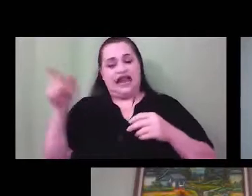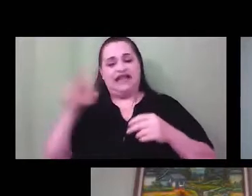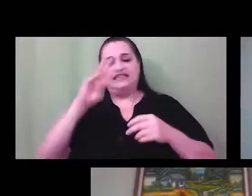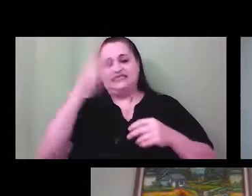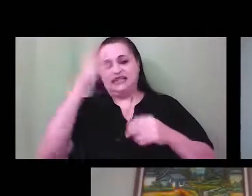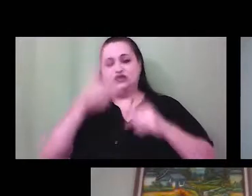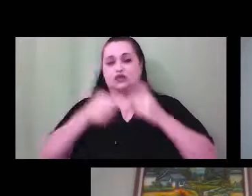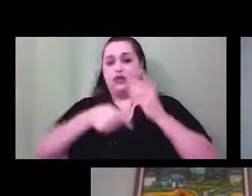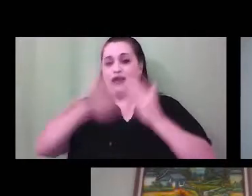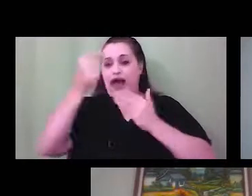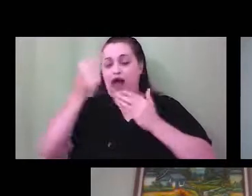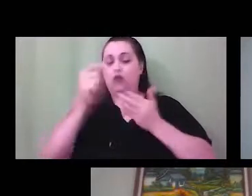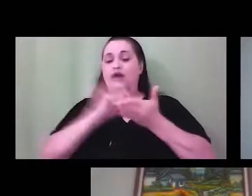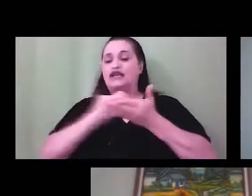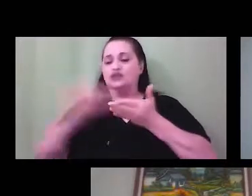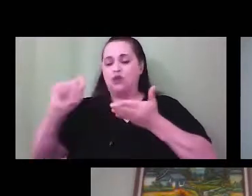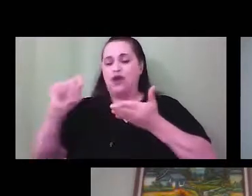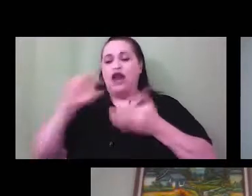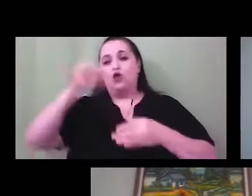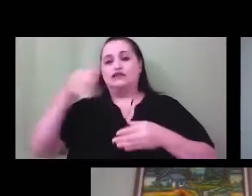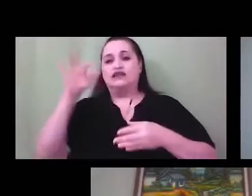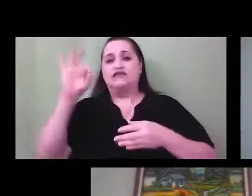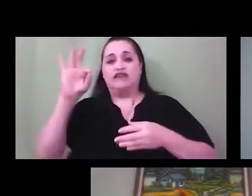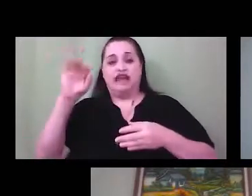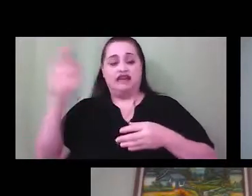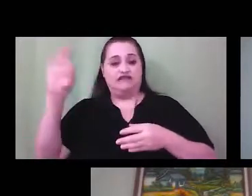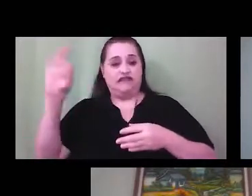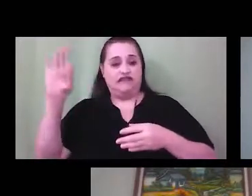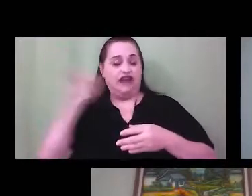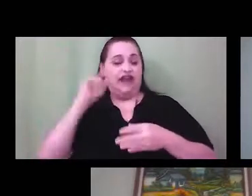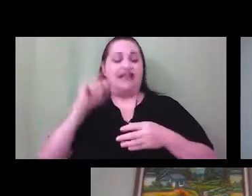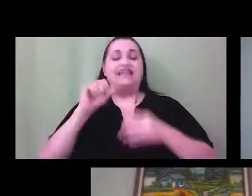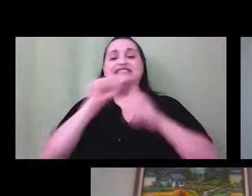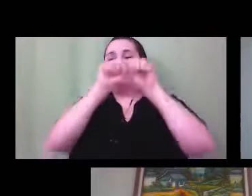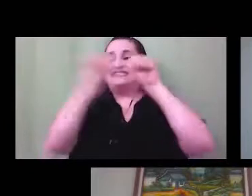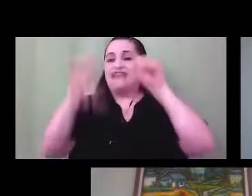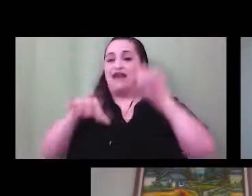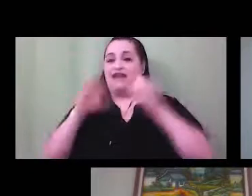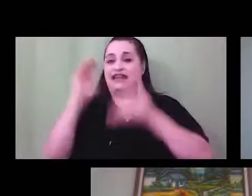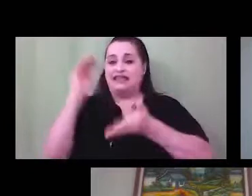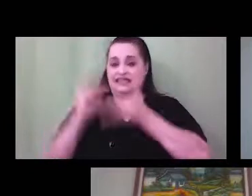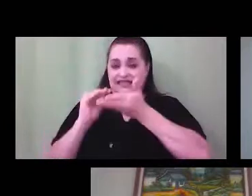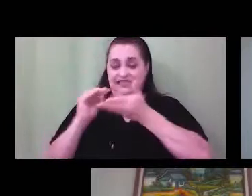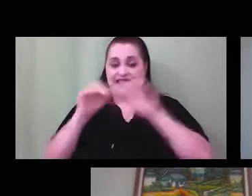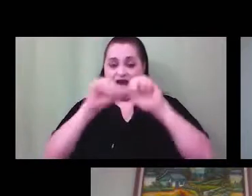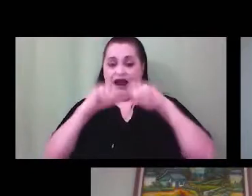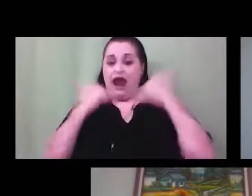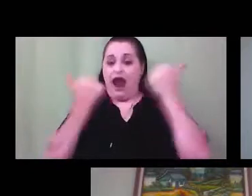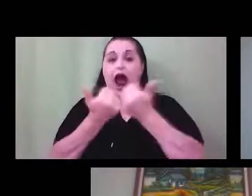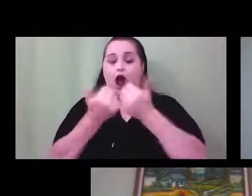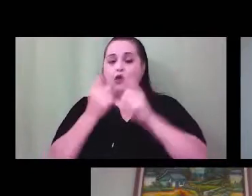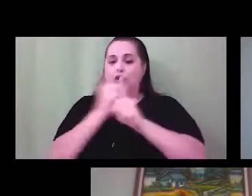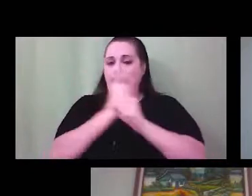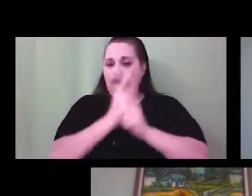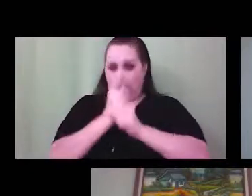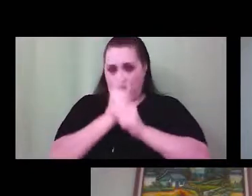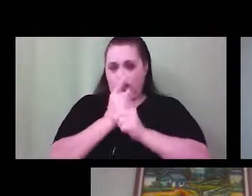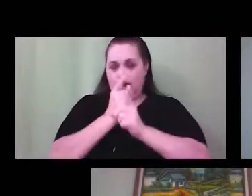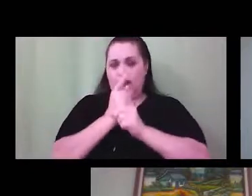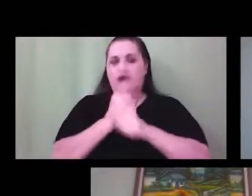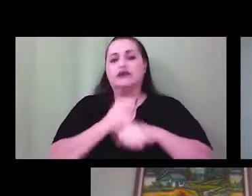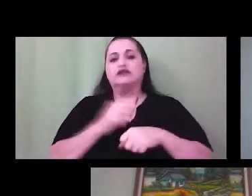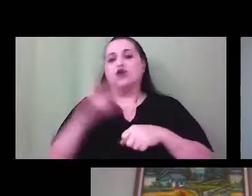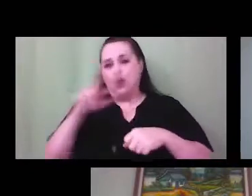en la escuela José Figueres Ferrer en Sabanilla. Está en un aula regular con